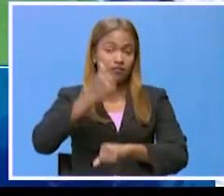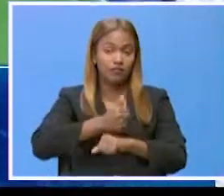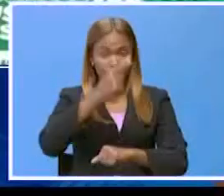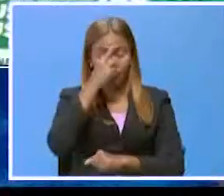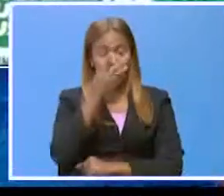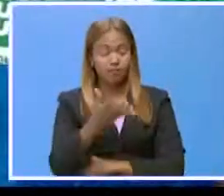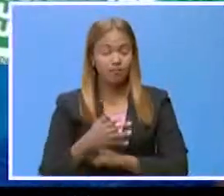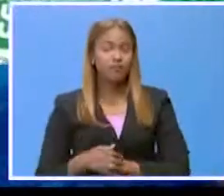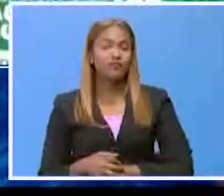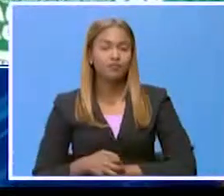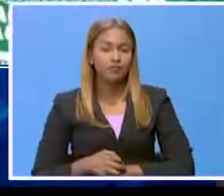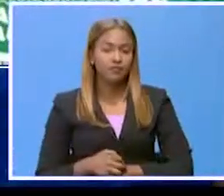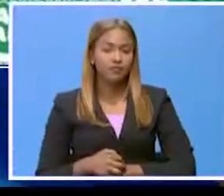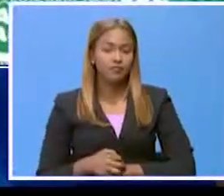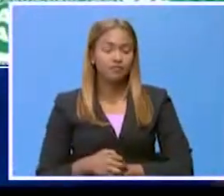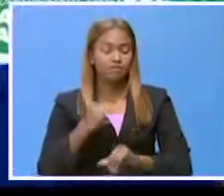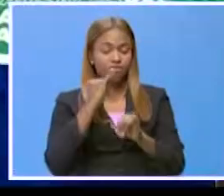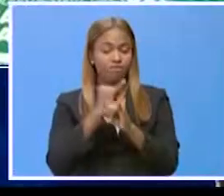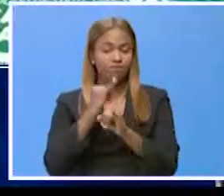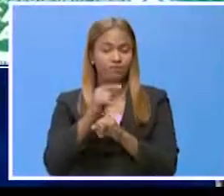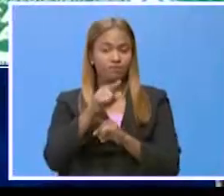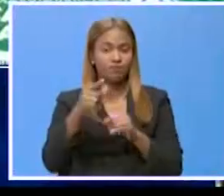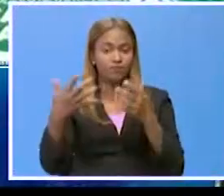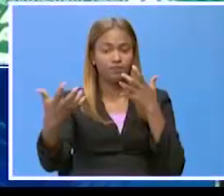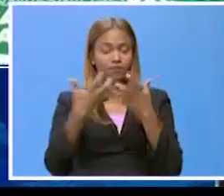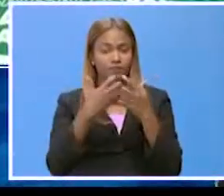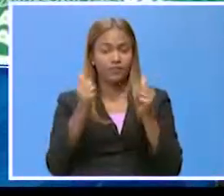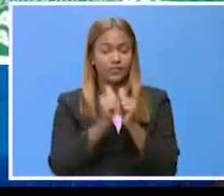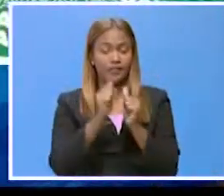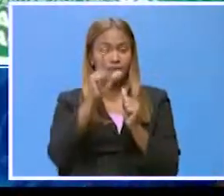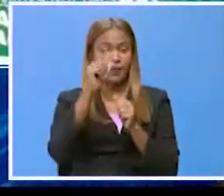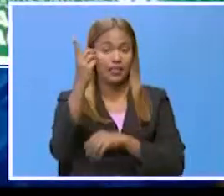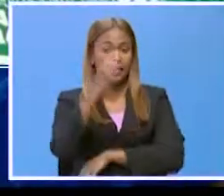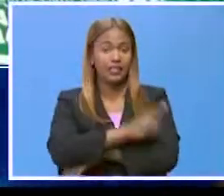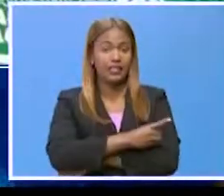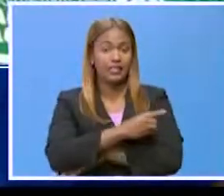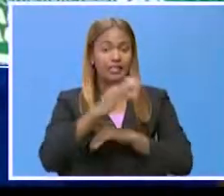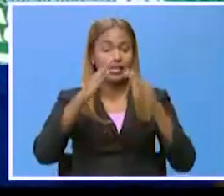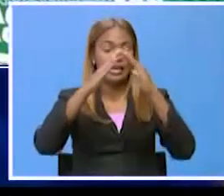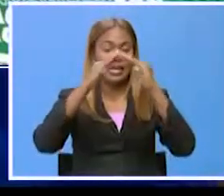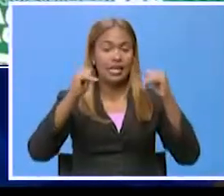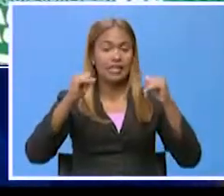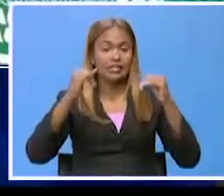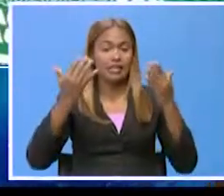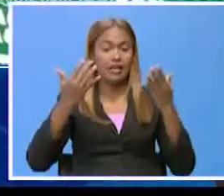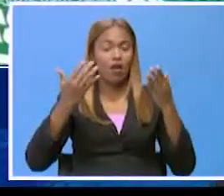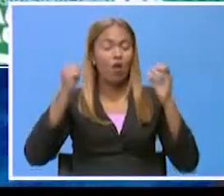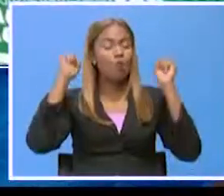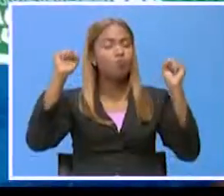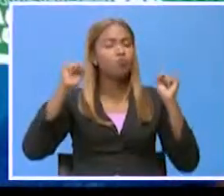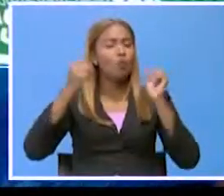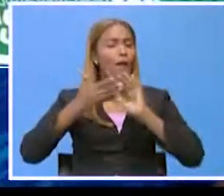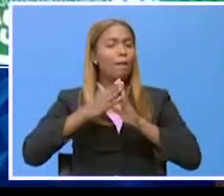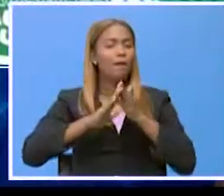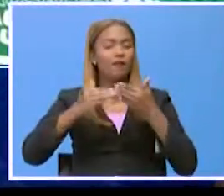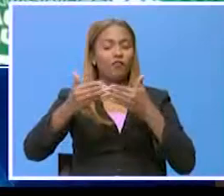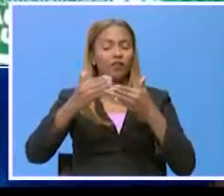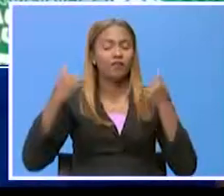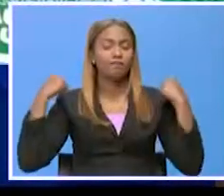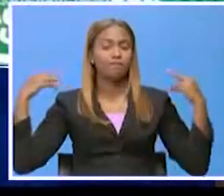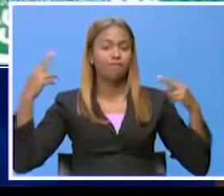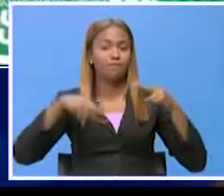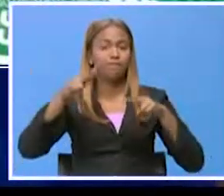no está las entidades que nos cumplen los 20 días en casas de campaña improvisadas frente al palacio nacional